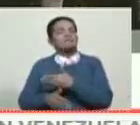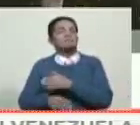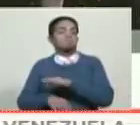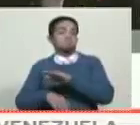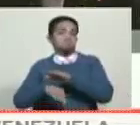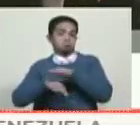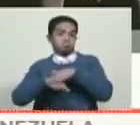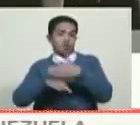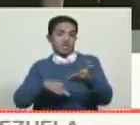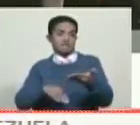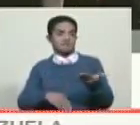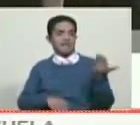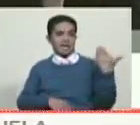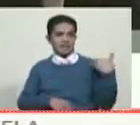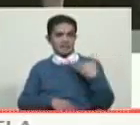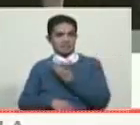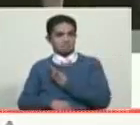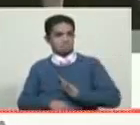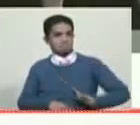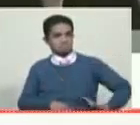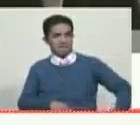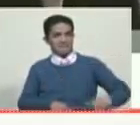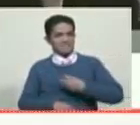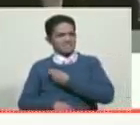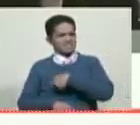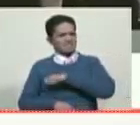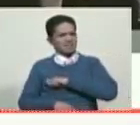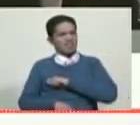destituyó el Congreso por ladrón.